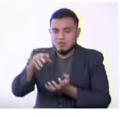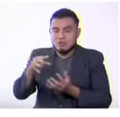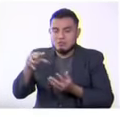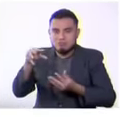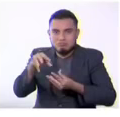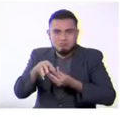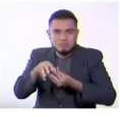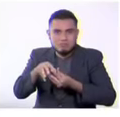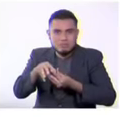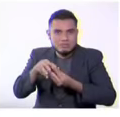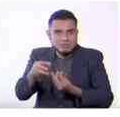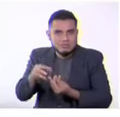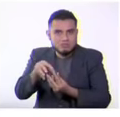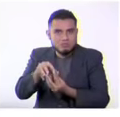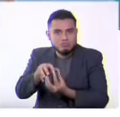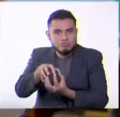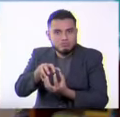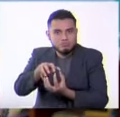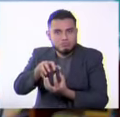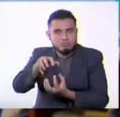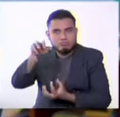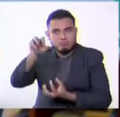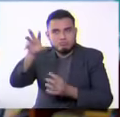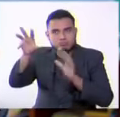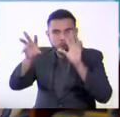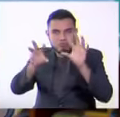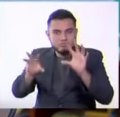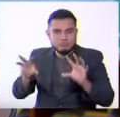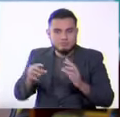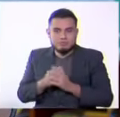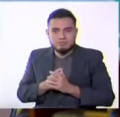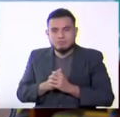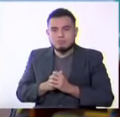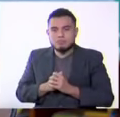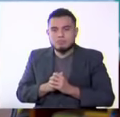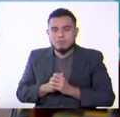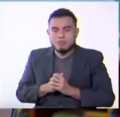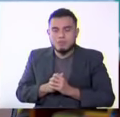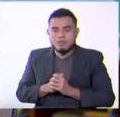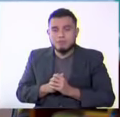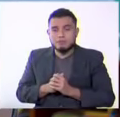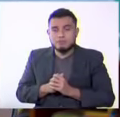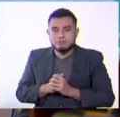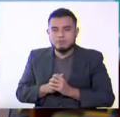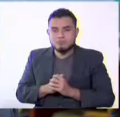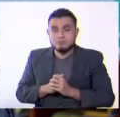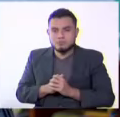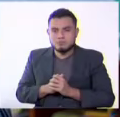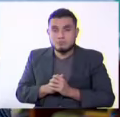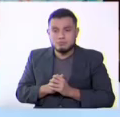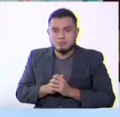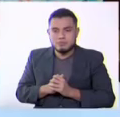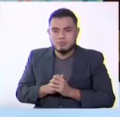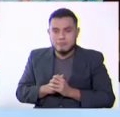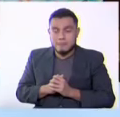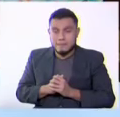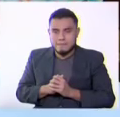y una cromátida se dirige a un extremo y la otra cromátida se dirige al otro extremo de la